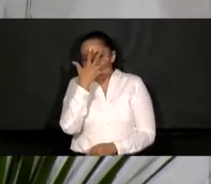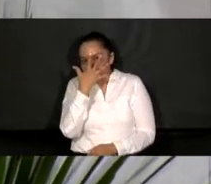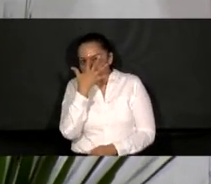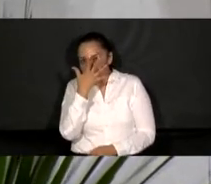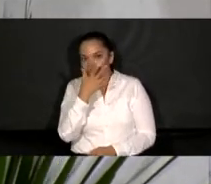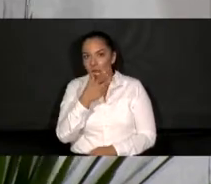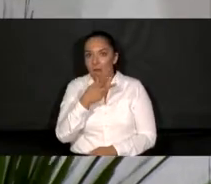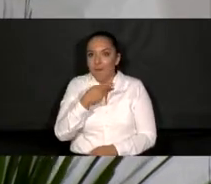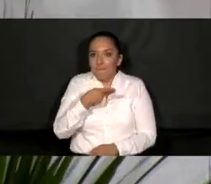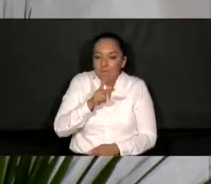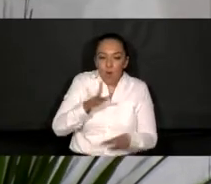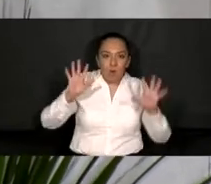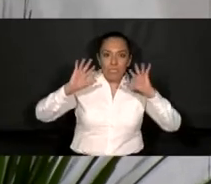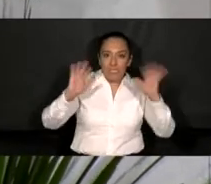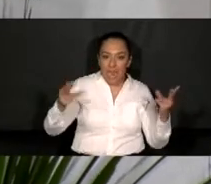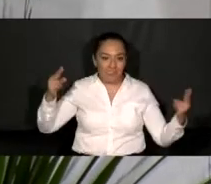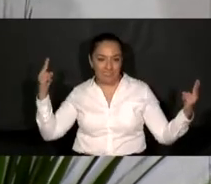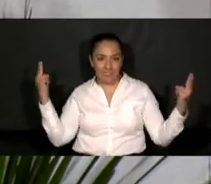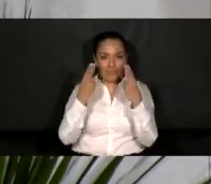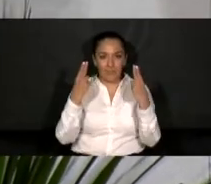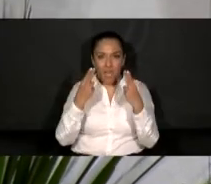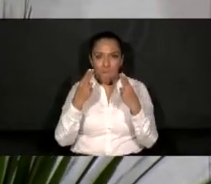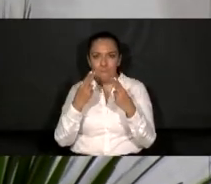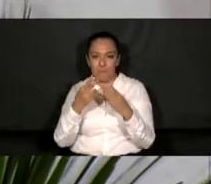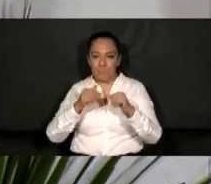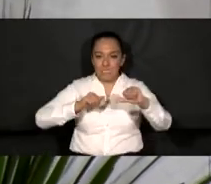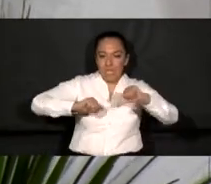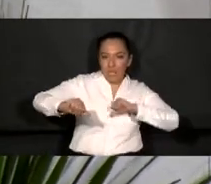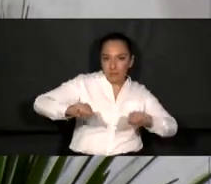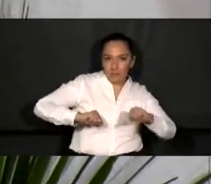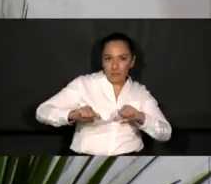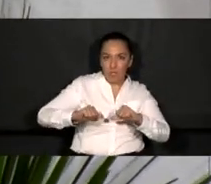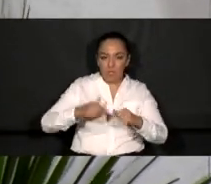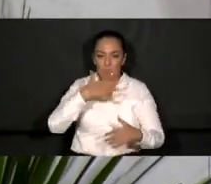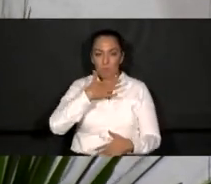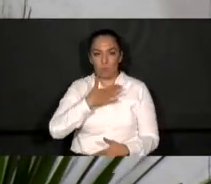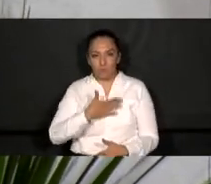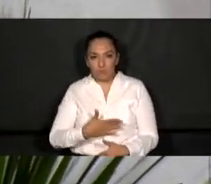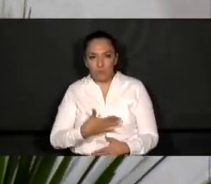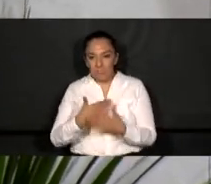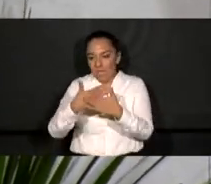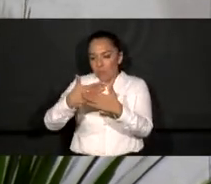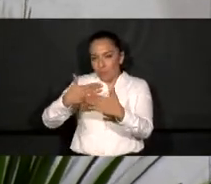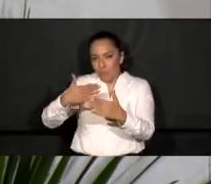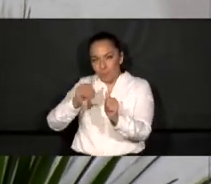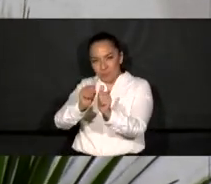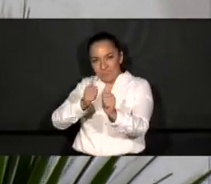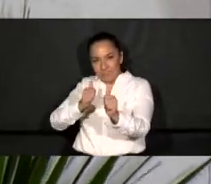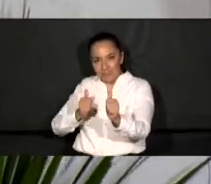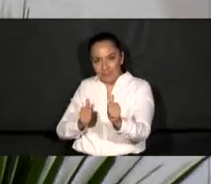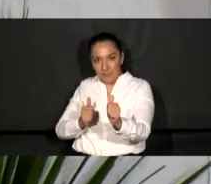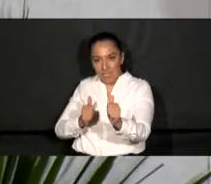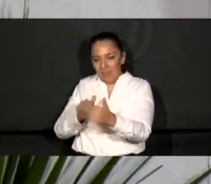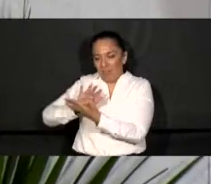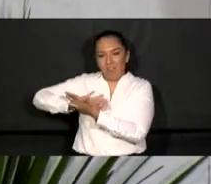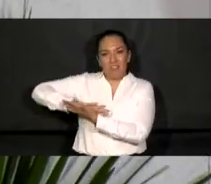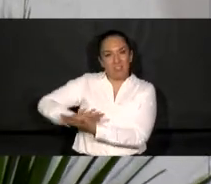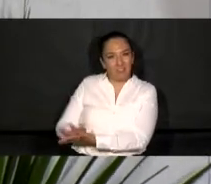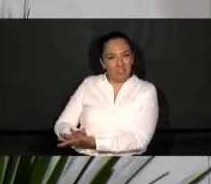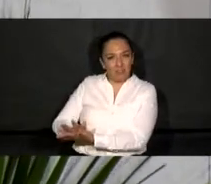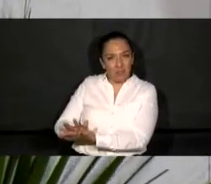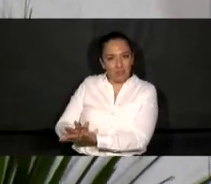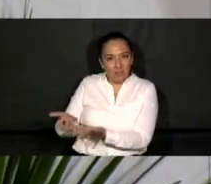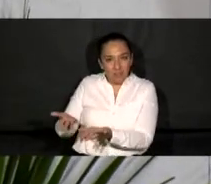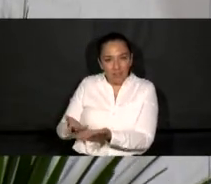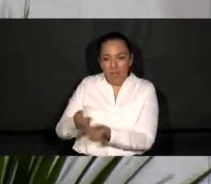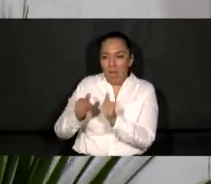debe mover urgentemente a actuar con justicia y dignidad por el rezago y la indolencia que ha caracterizado su